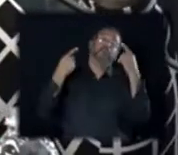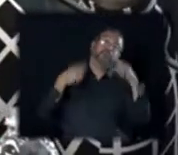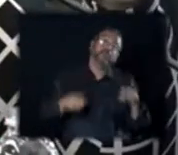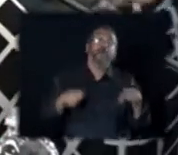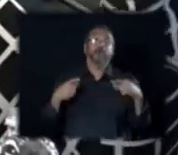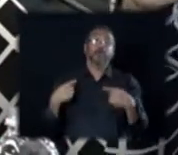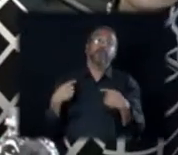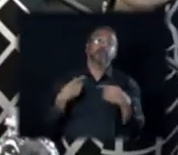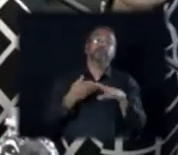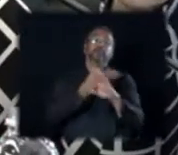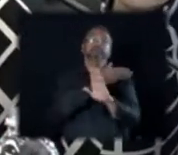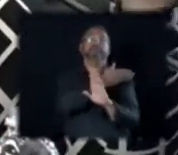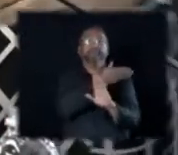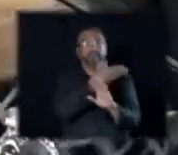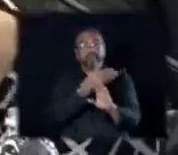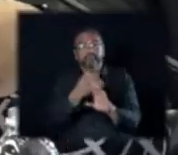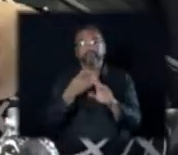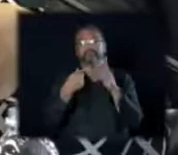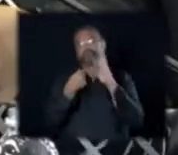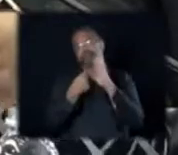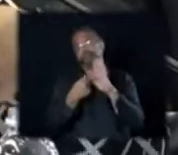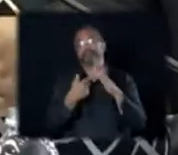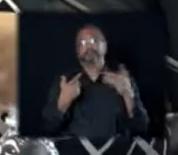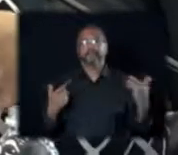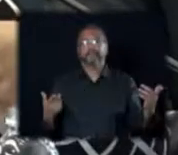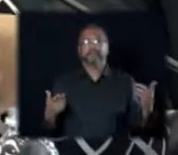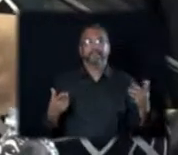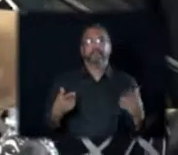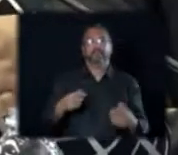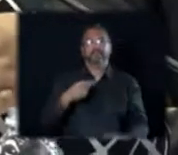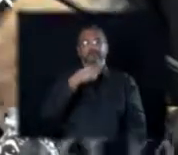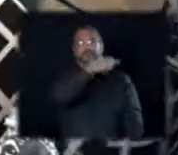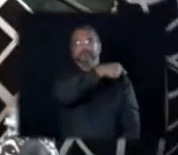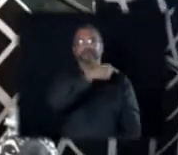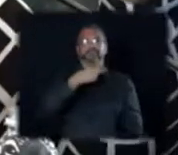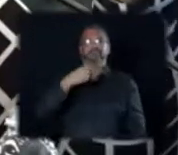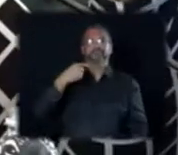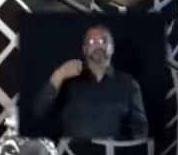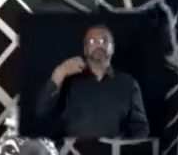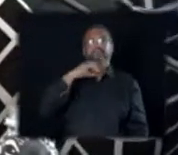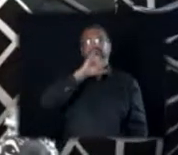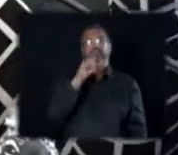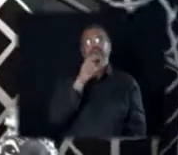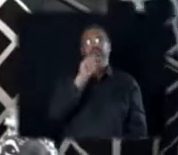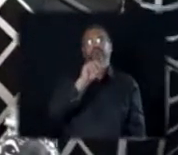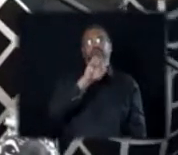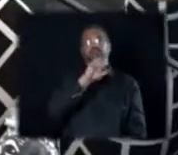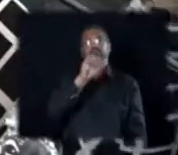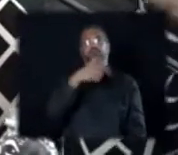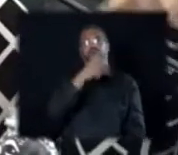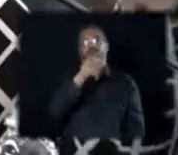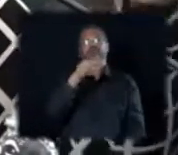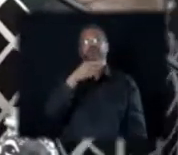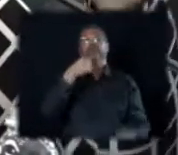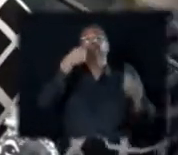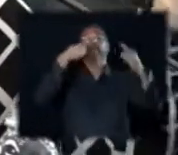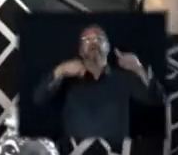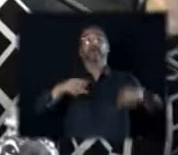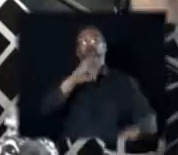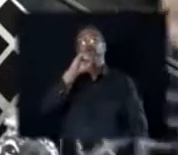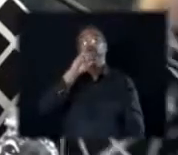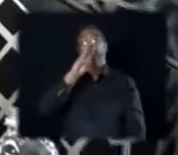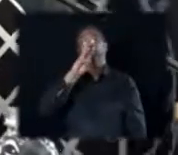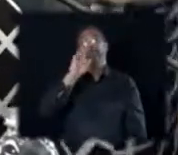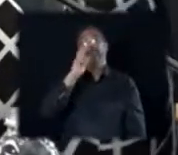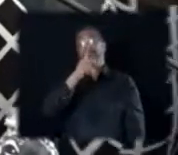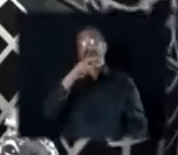dirigíamos. Pasaron ciertas cosas a medida que avanzábamos. Por ejemplo, Juan Zaragoza estaba lidiando con los